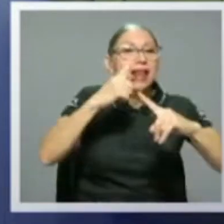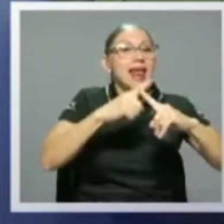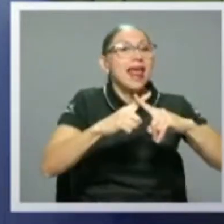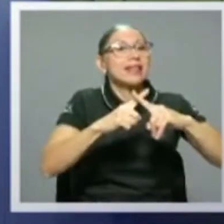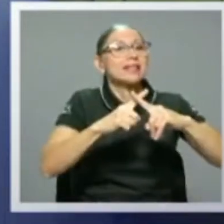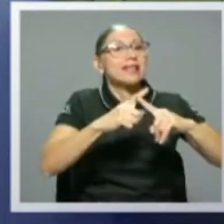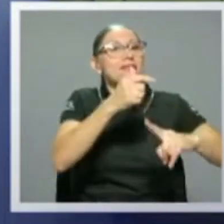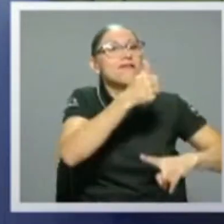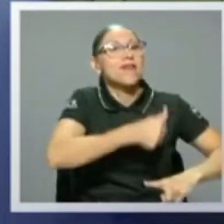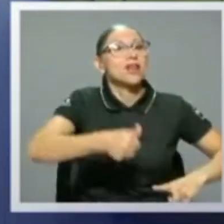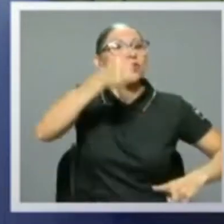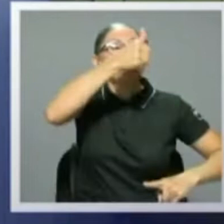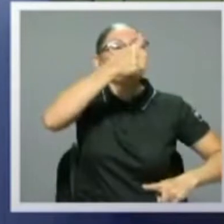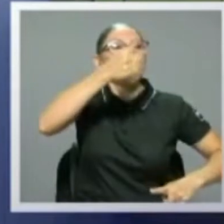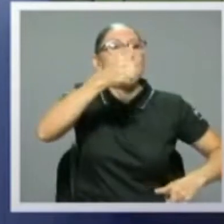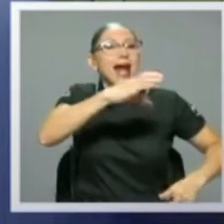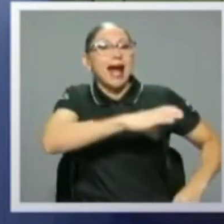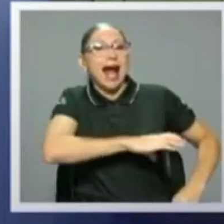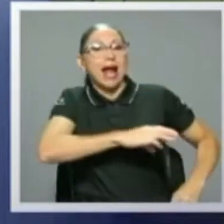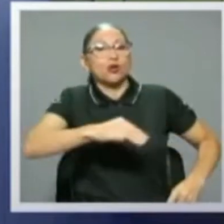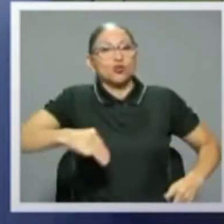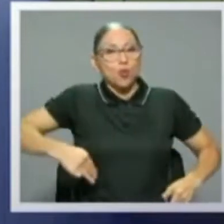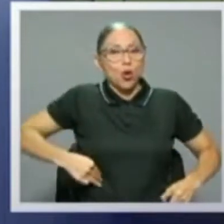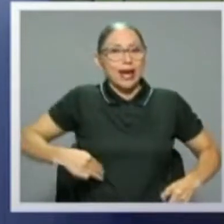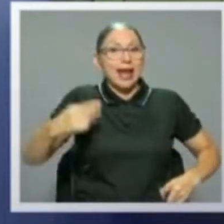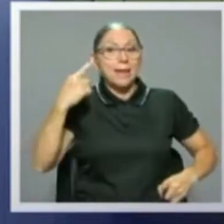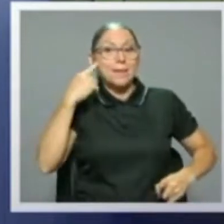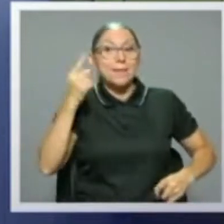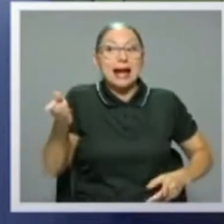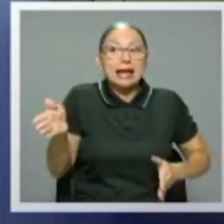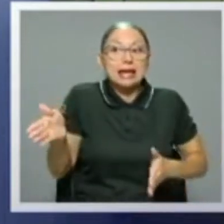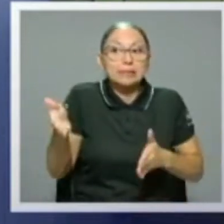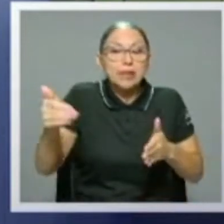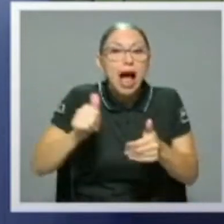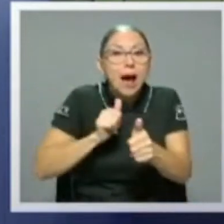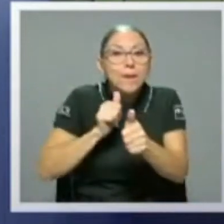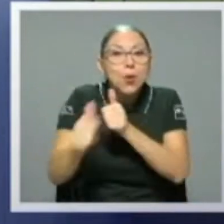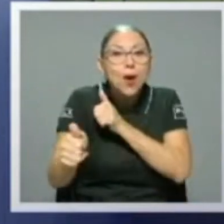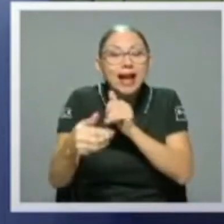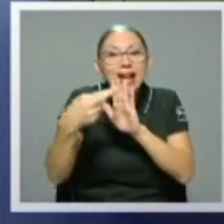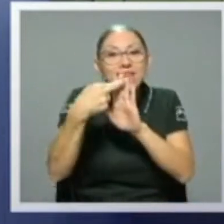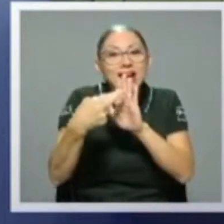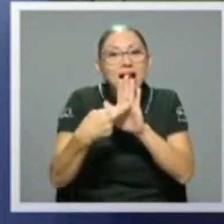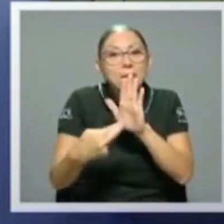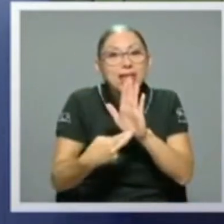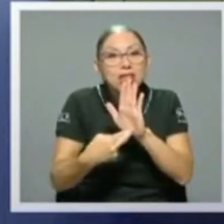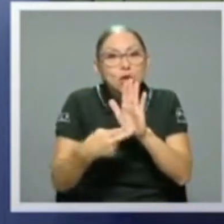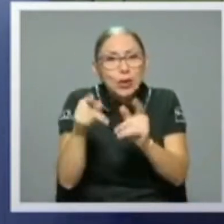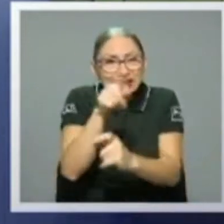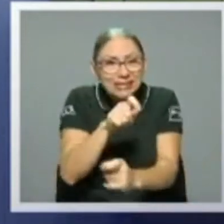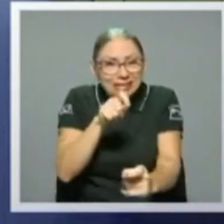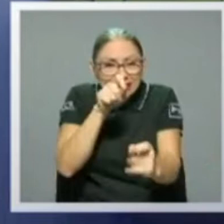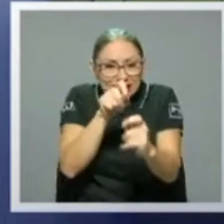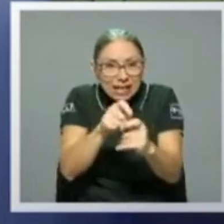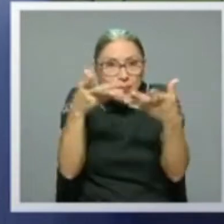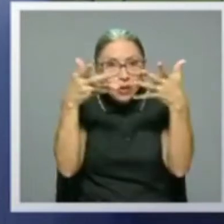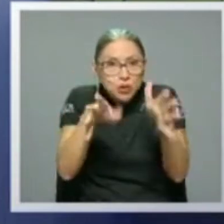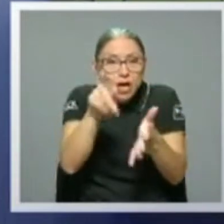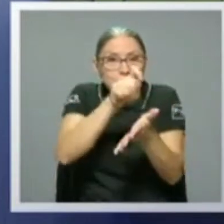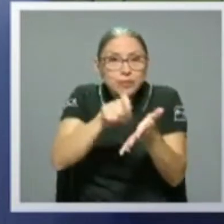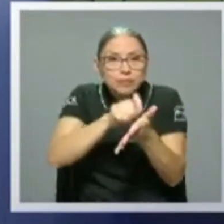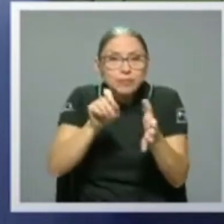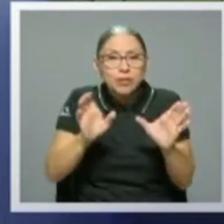para que aprobara el reglamento tal y como lo había preparado la comisión. Y la comisión